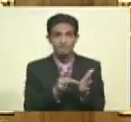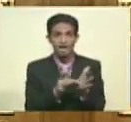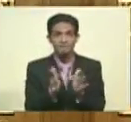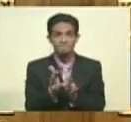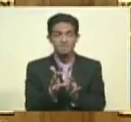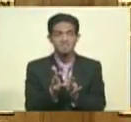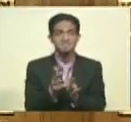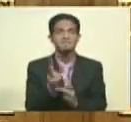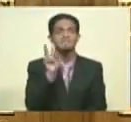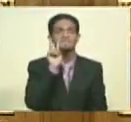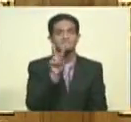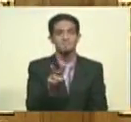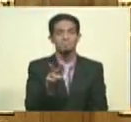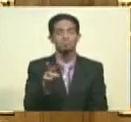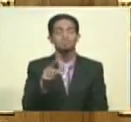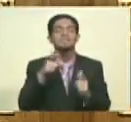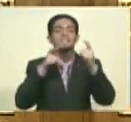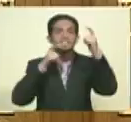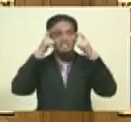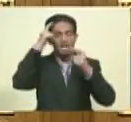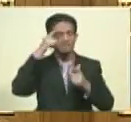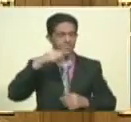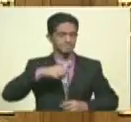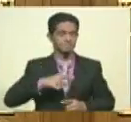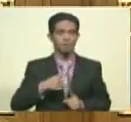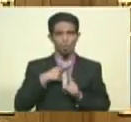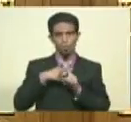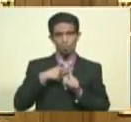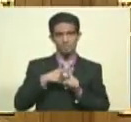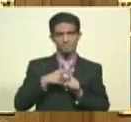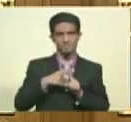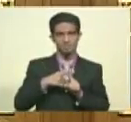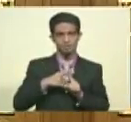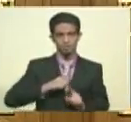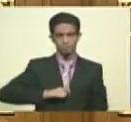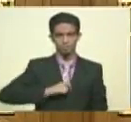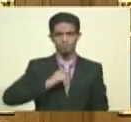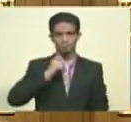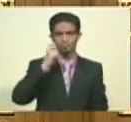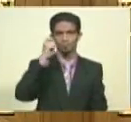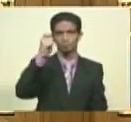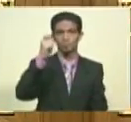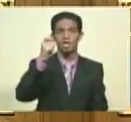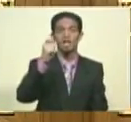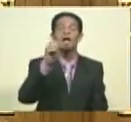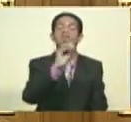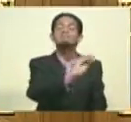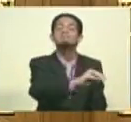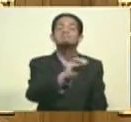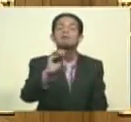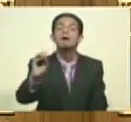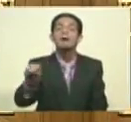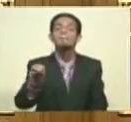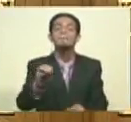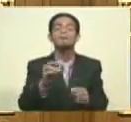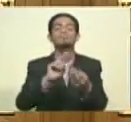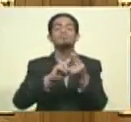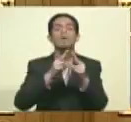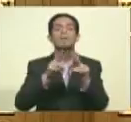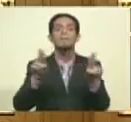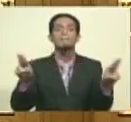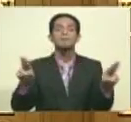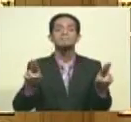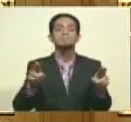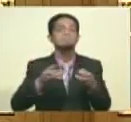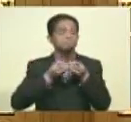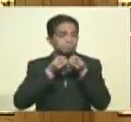Chávez sacó el crucifijo, llamando a la paz, pregonando